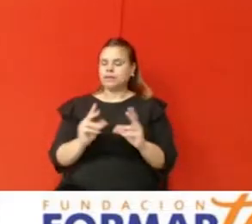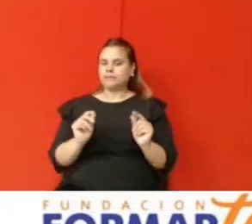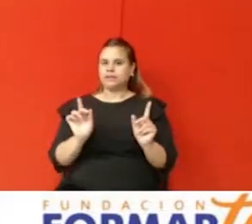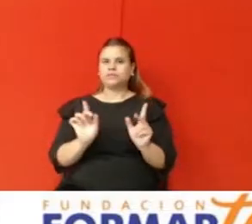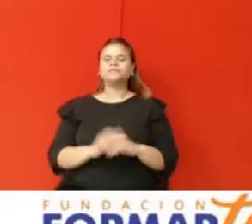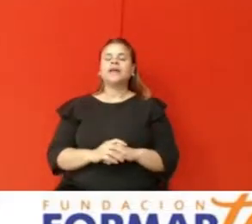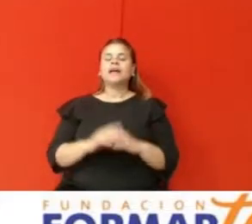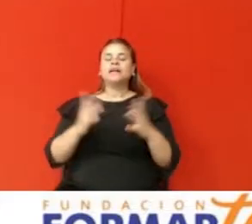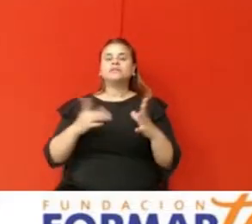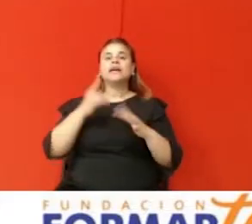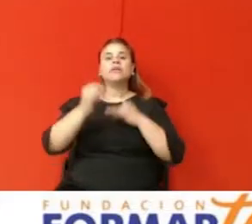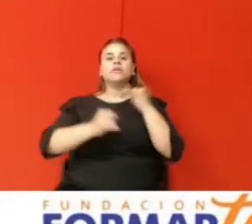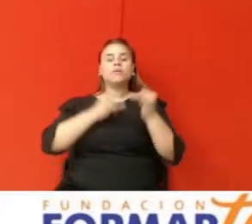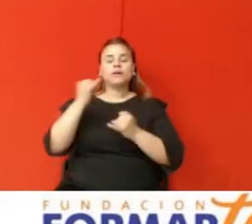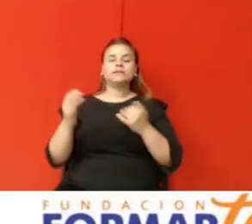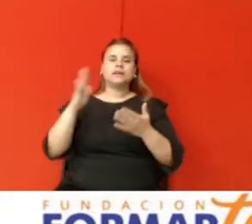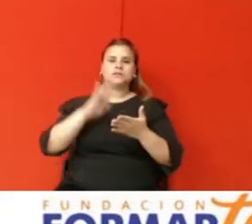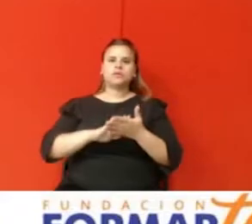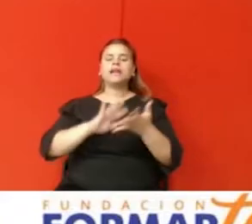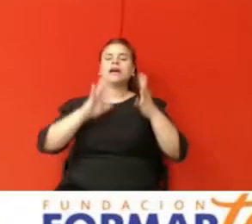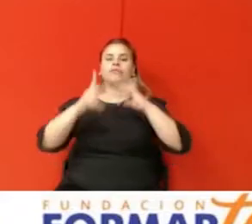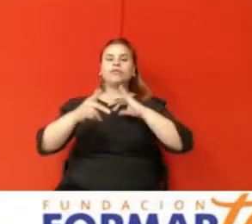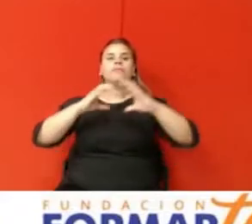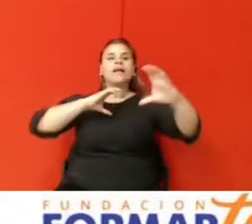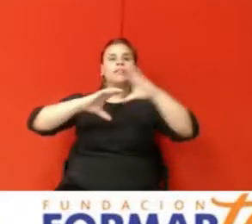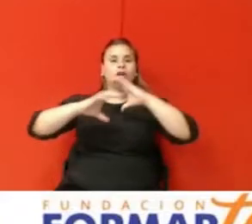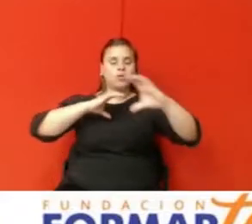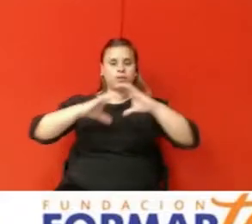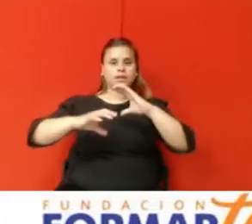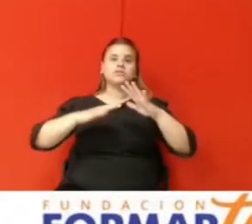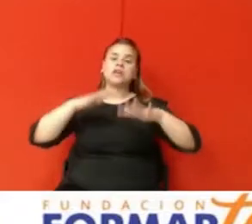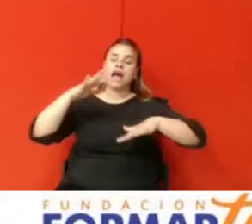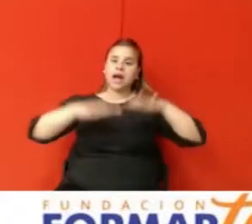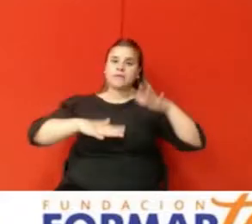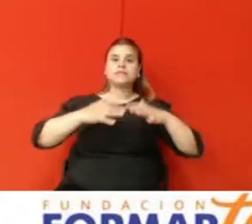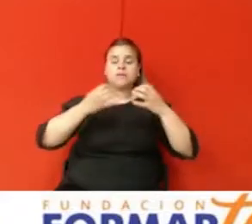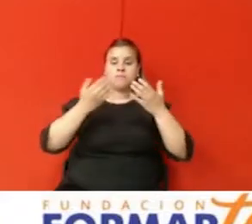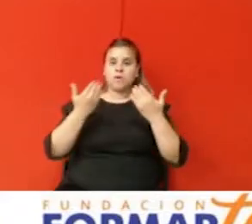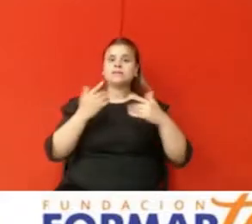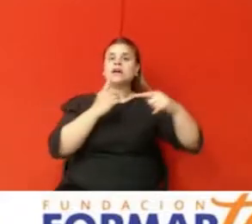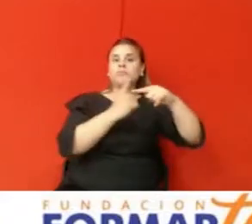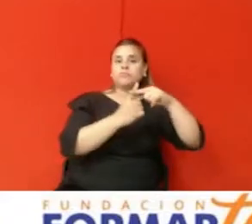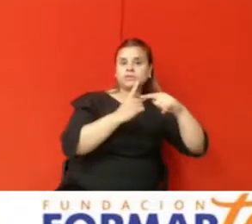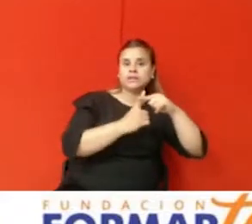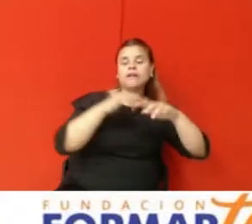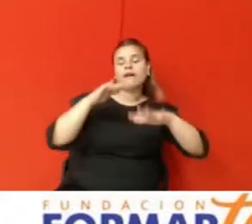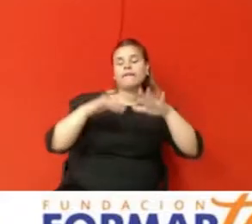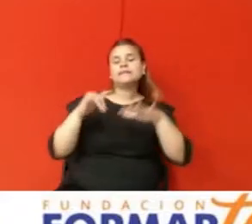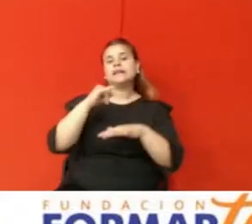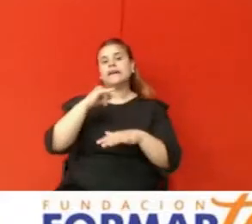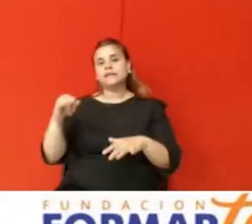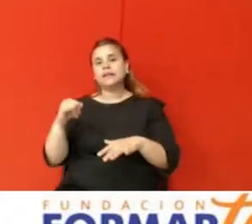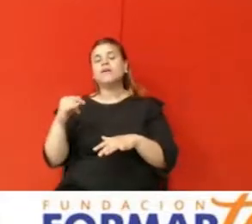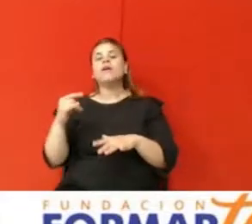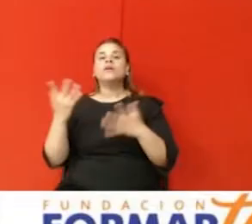habla que la comunicación puede ser suficiente o deficiente, el tiempo puede ser un aspecto, se puede ver de